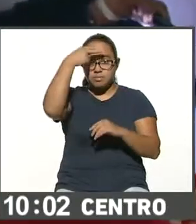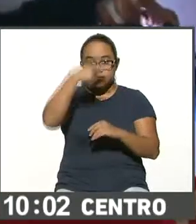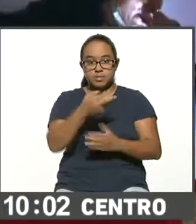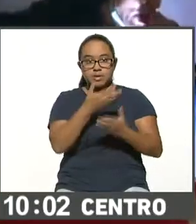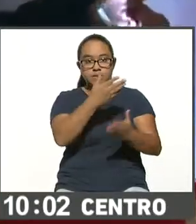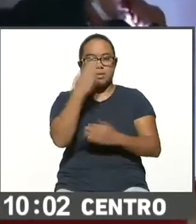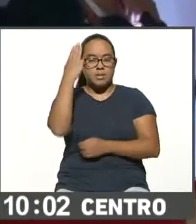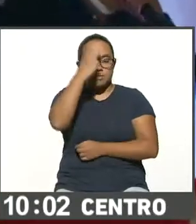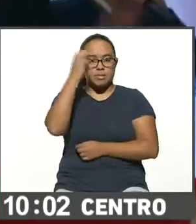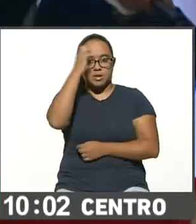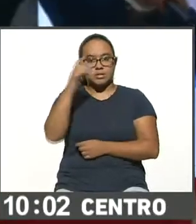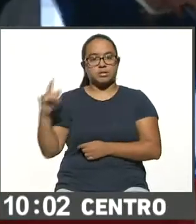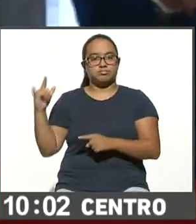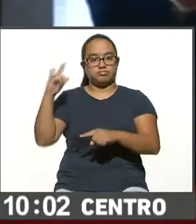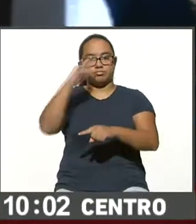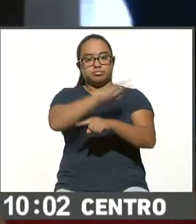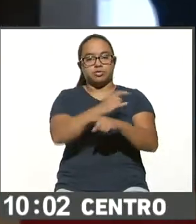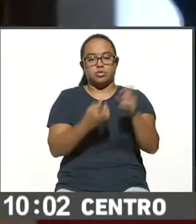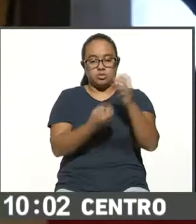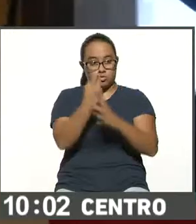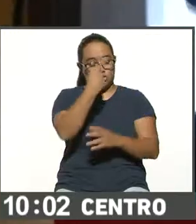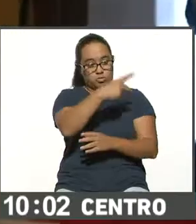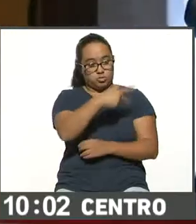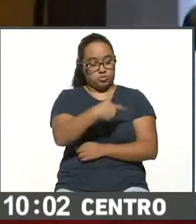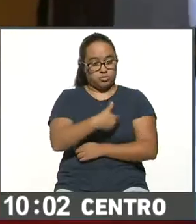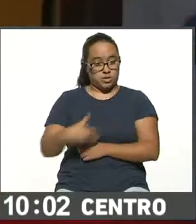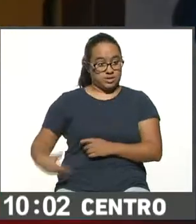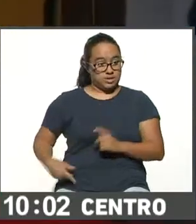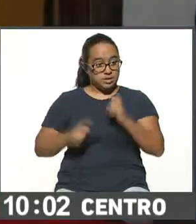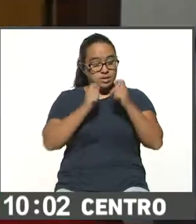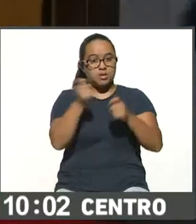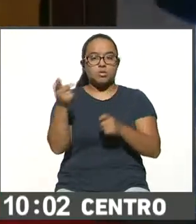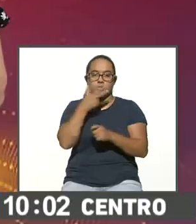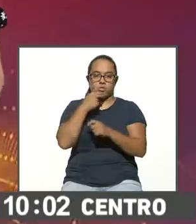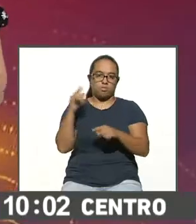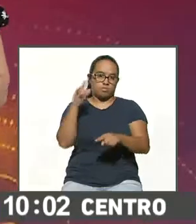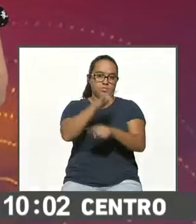canciller Marcelo Ebrard a la toma de posesión del nuevo mandatario.